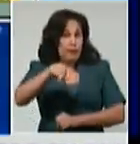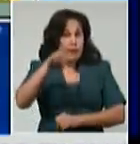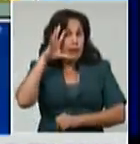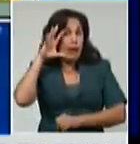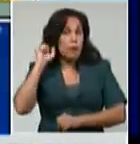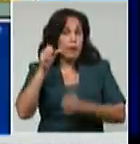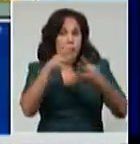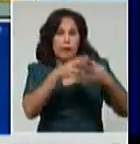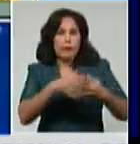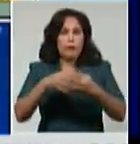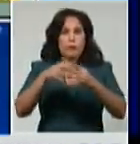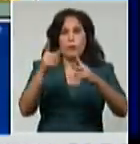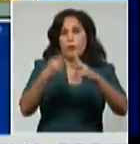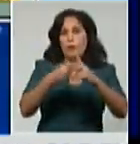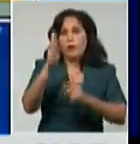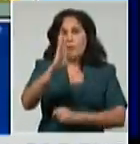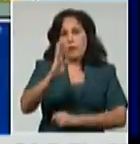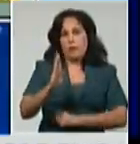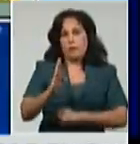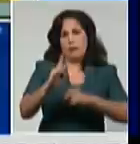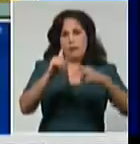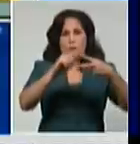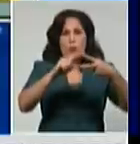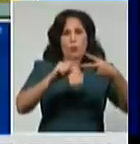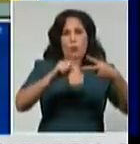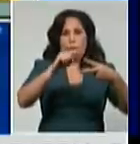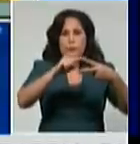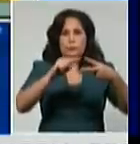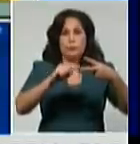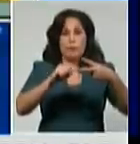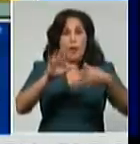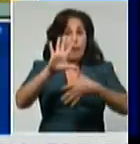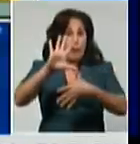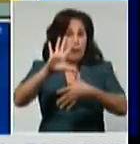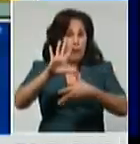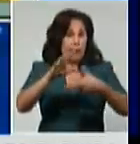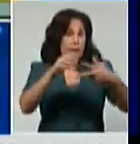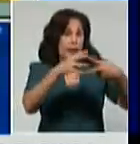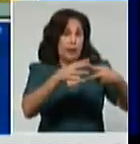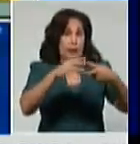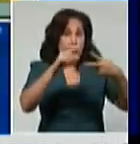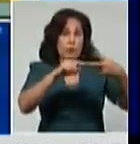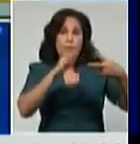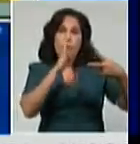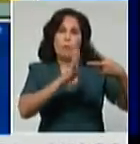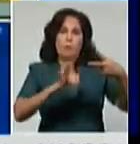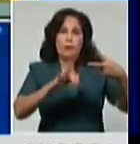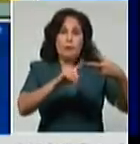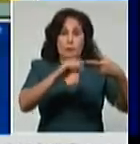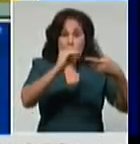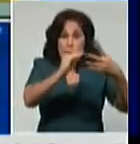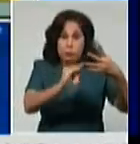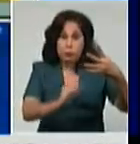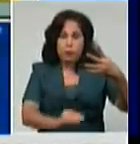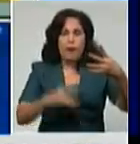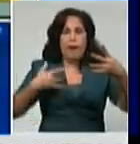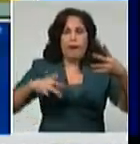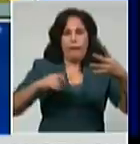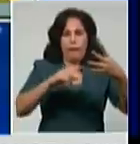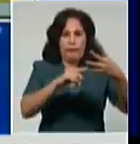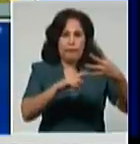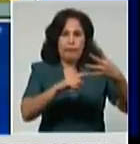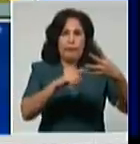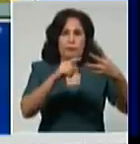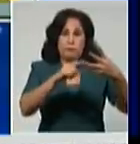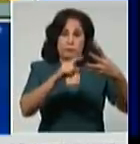Brasil a la cabeza lamentablemente de los más afectados. Pero de ahí Argentina ocupó el